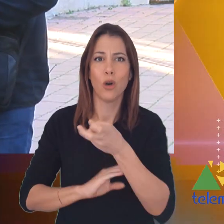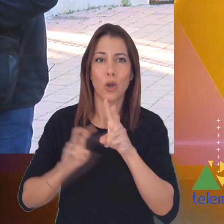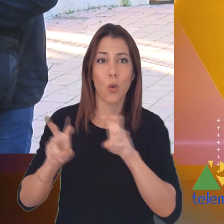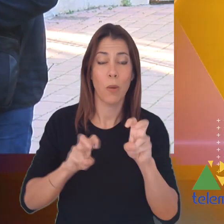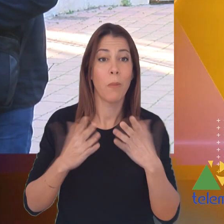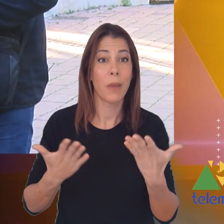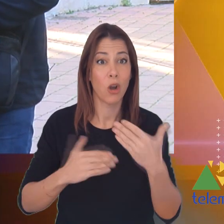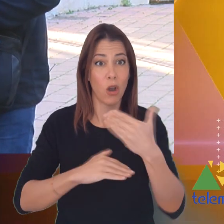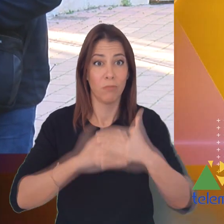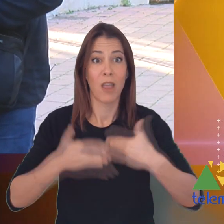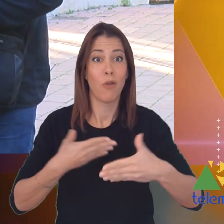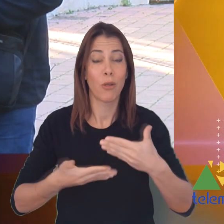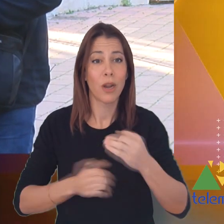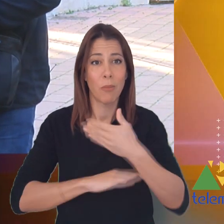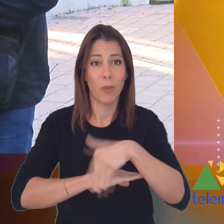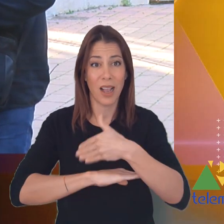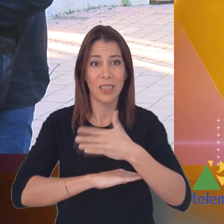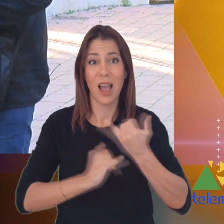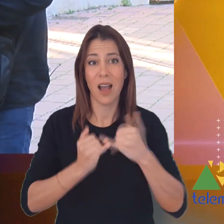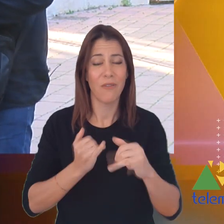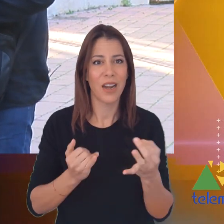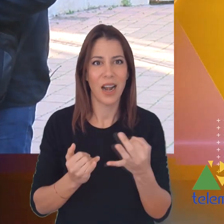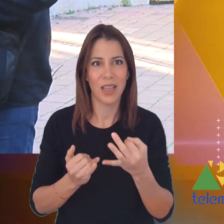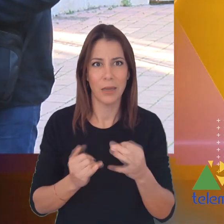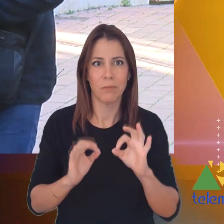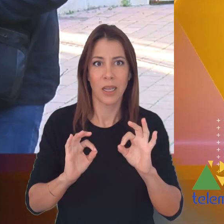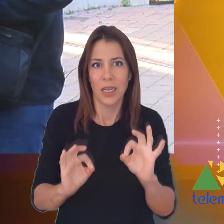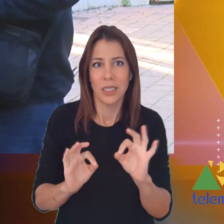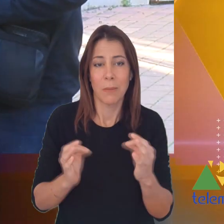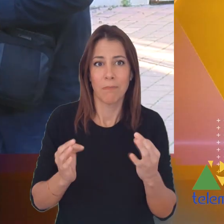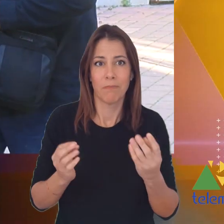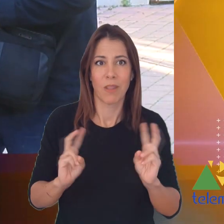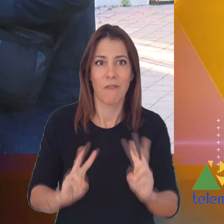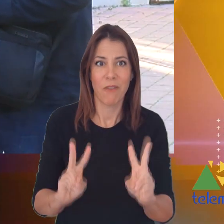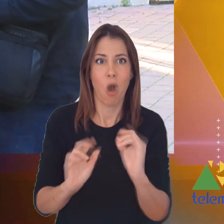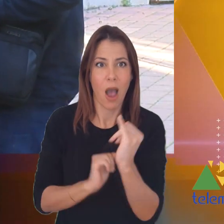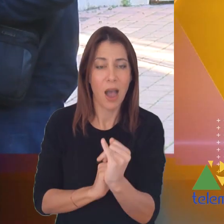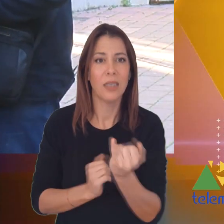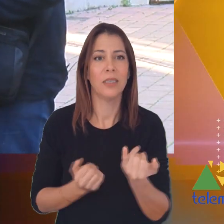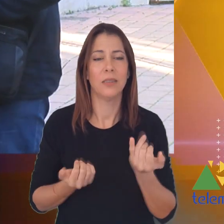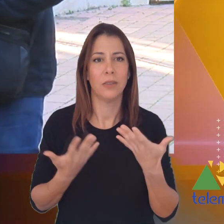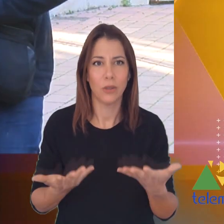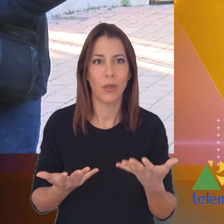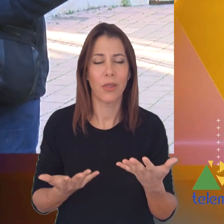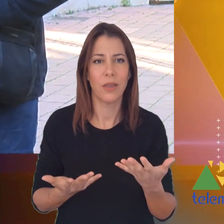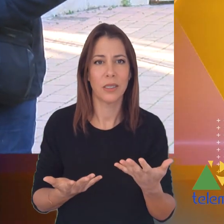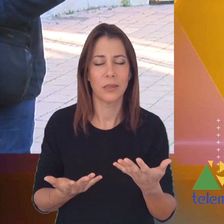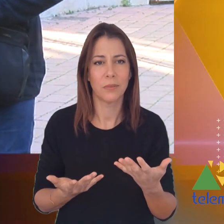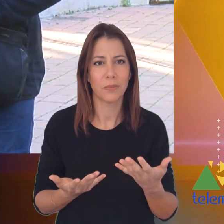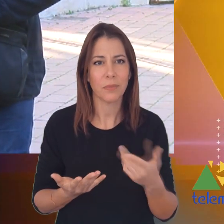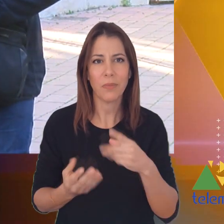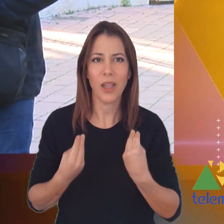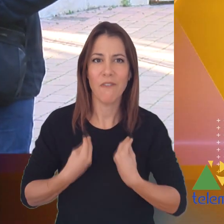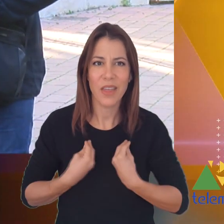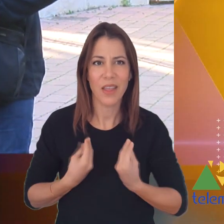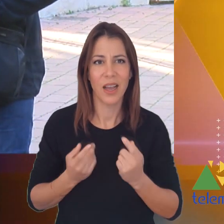calles al fin y al cabo las ciudades son entes vivos y las calles son pues reflejos de esa